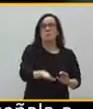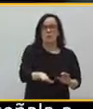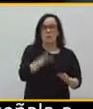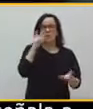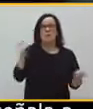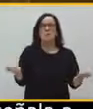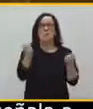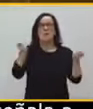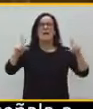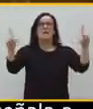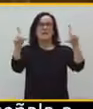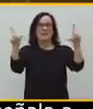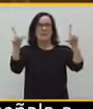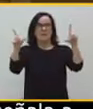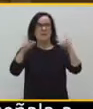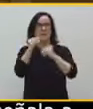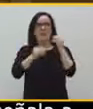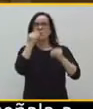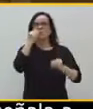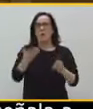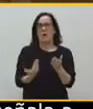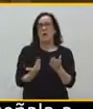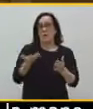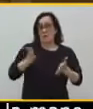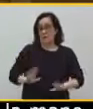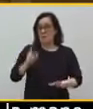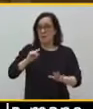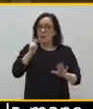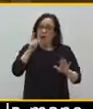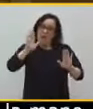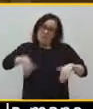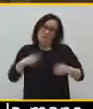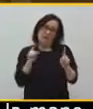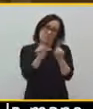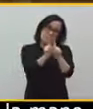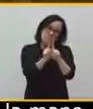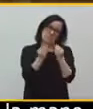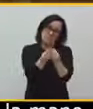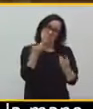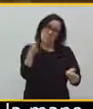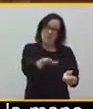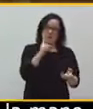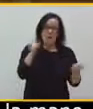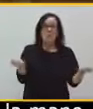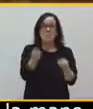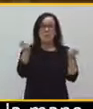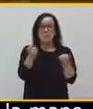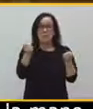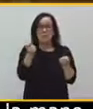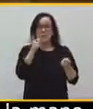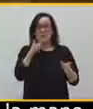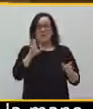televisión, sin la mano de un buen hijo para taparle los ojos cuando muera. Eso es lo que están logrando con su propaganda y su estado de propaganda.